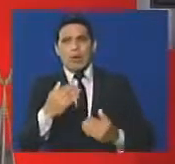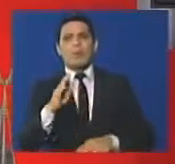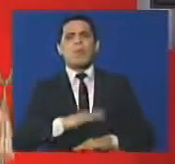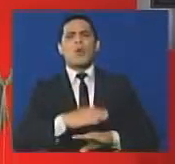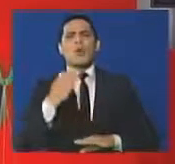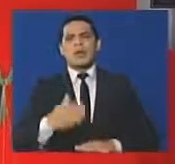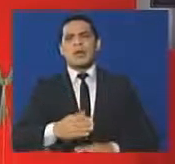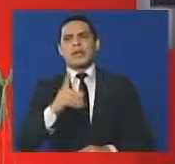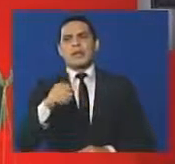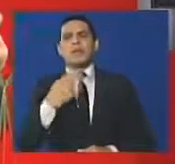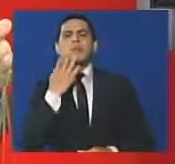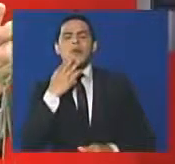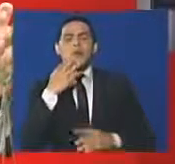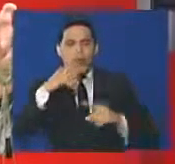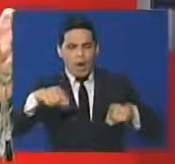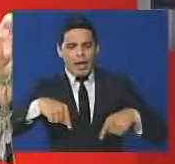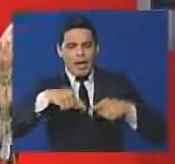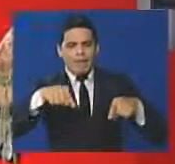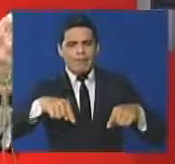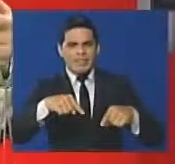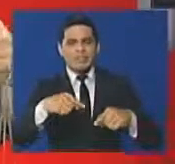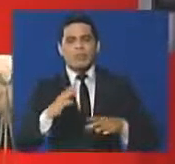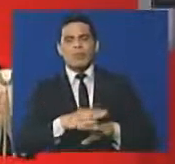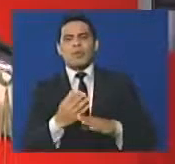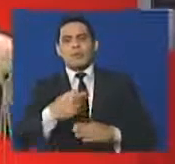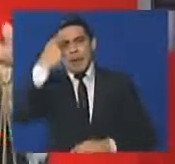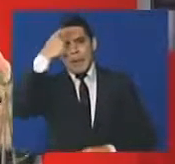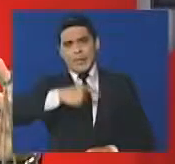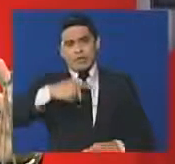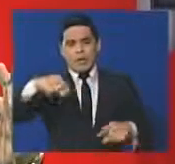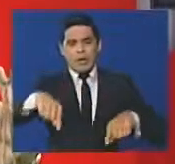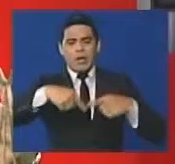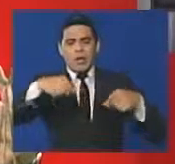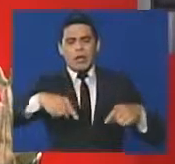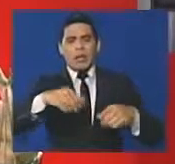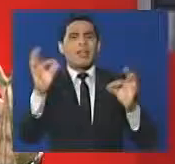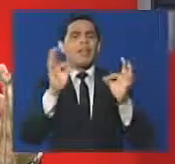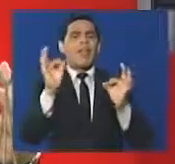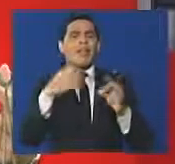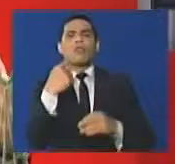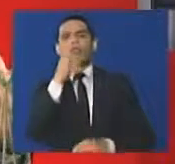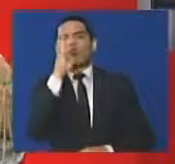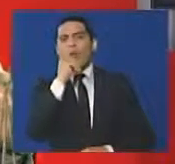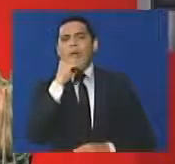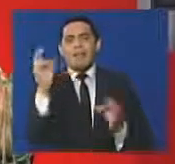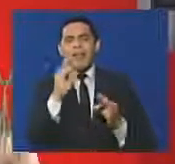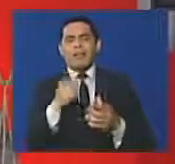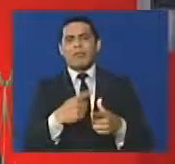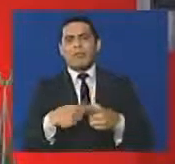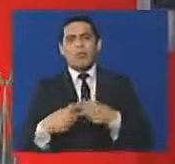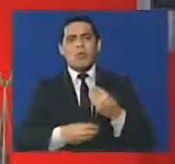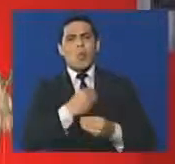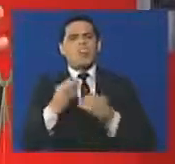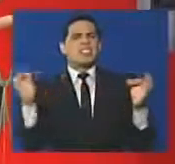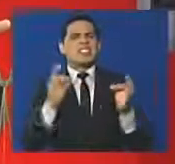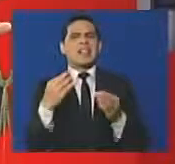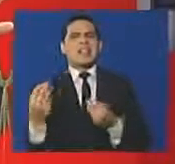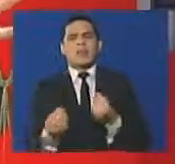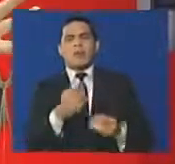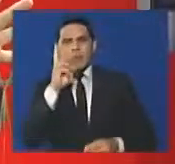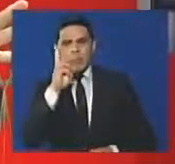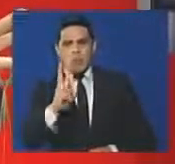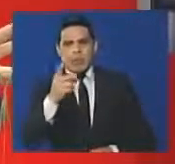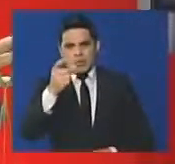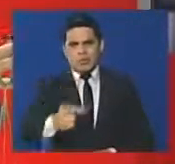sobre todo tiene que ver también con la grabación, maestro, porque el músico que no graba, sí, que no llegó a grabar, ¿cómo